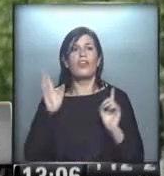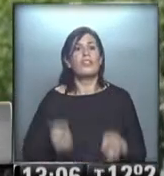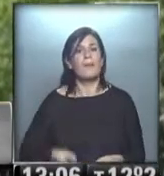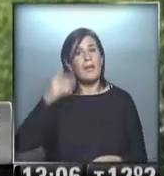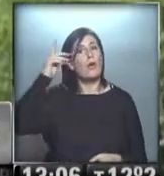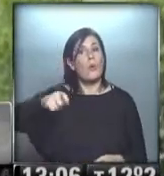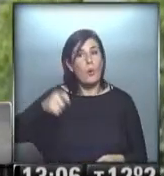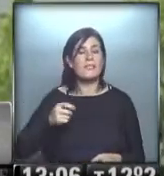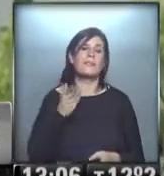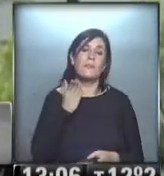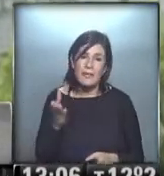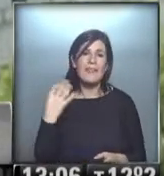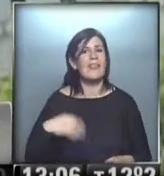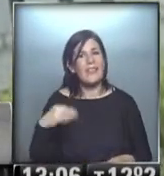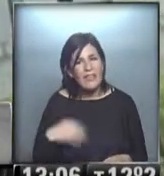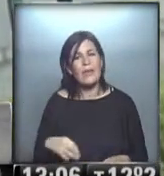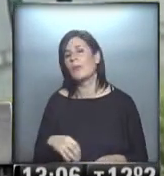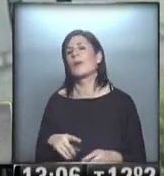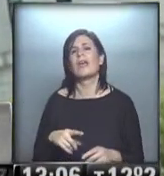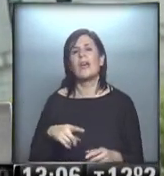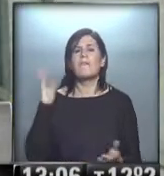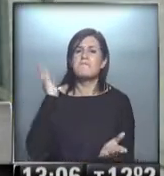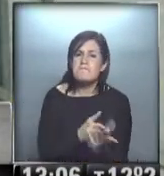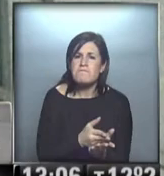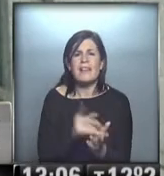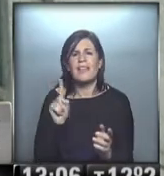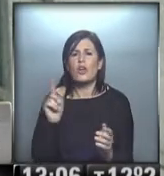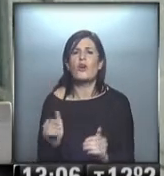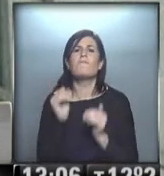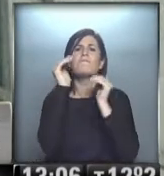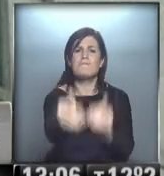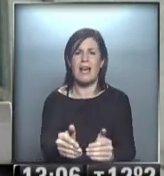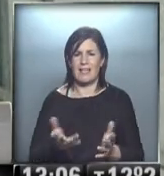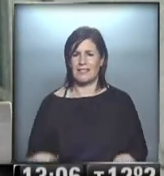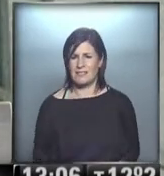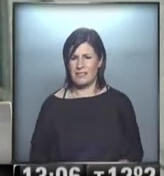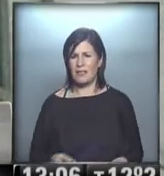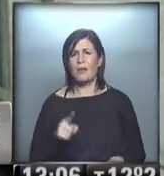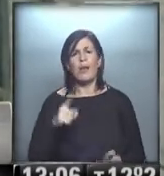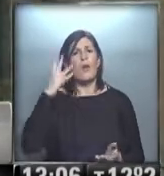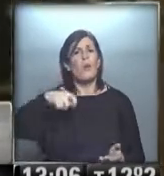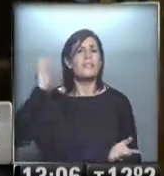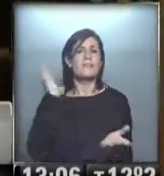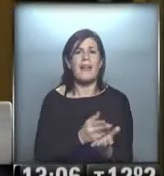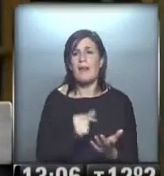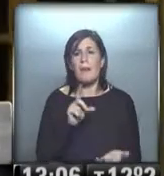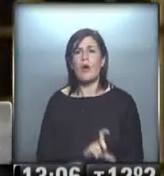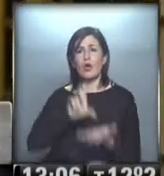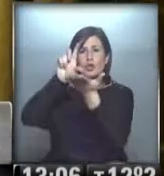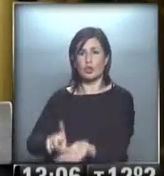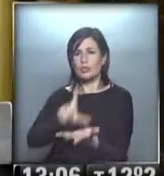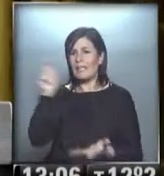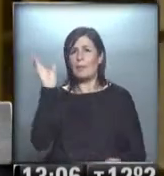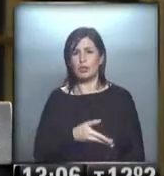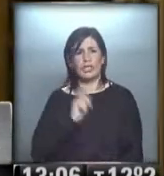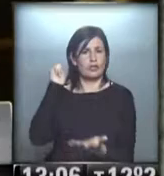cautelar, denominada stay, para postergar el fallo que firmó en el que se exige el pago total y en una sola vez a los fondos buitre. De